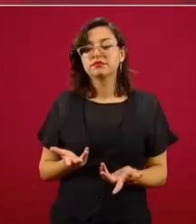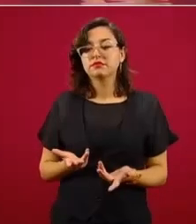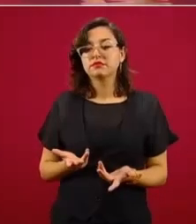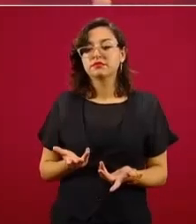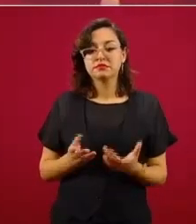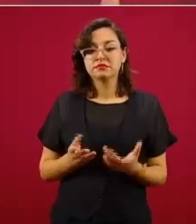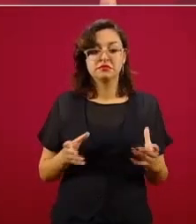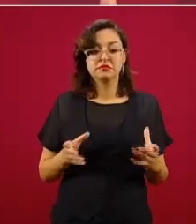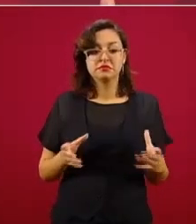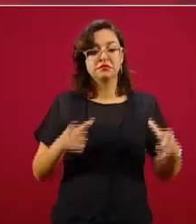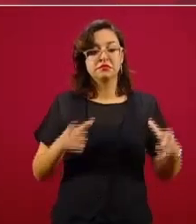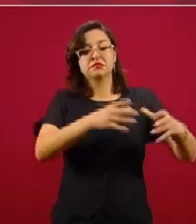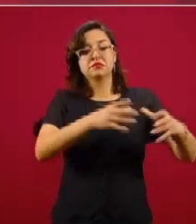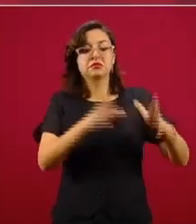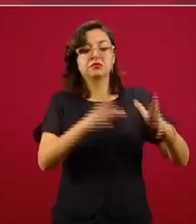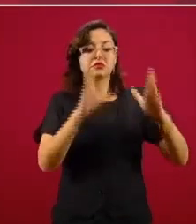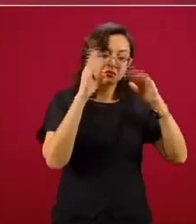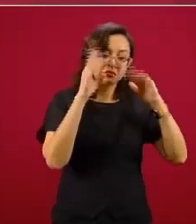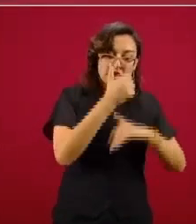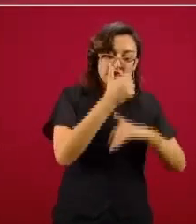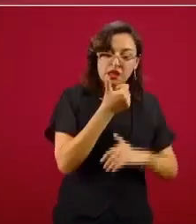hay otros medios,